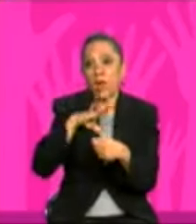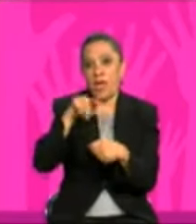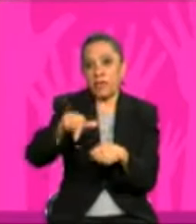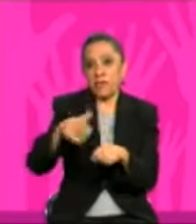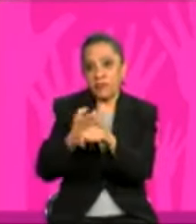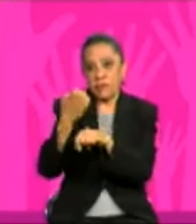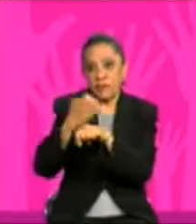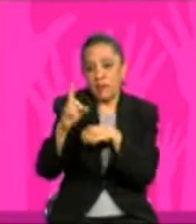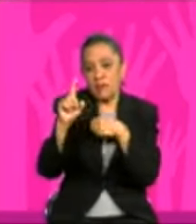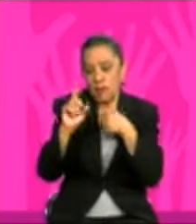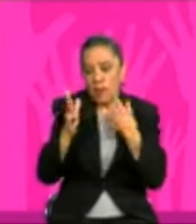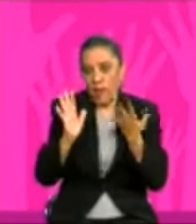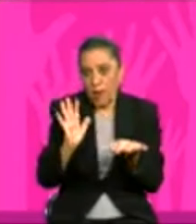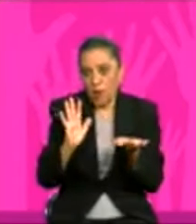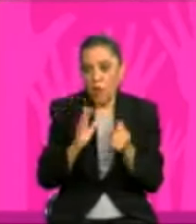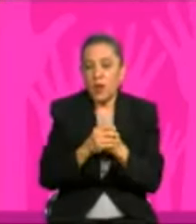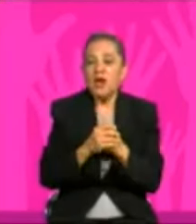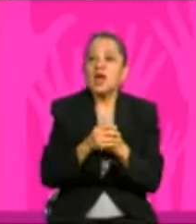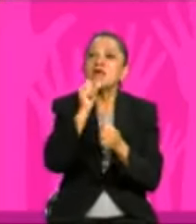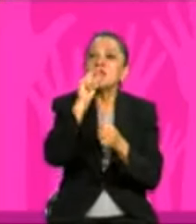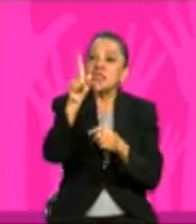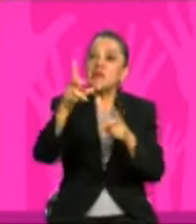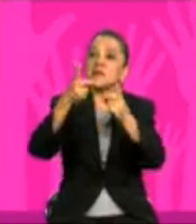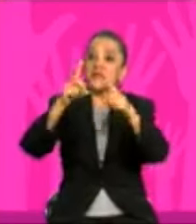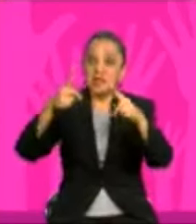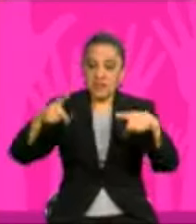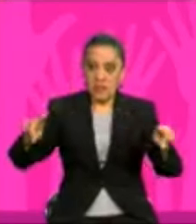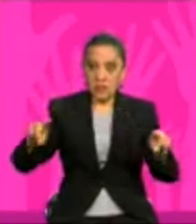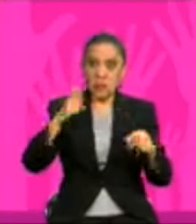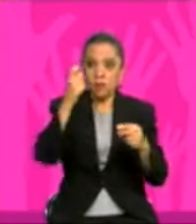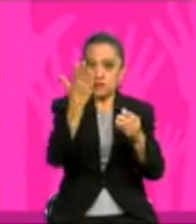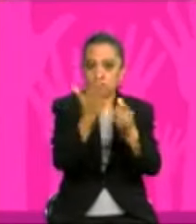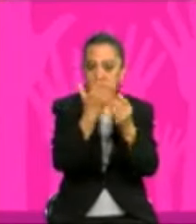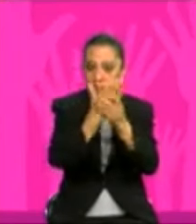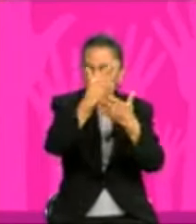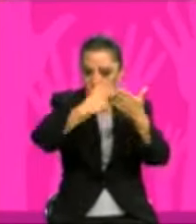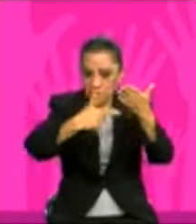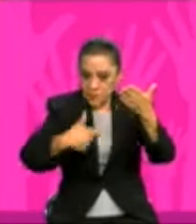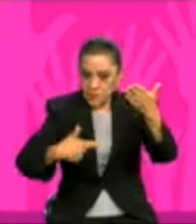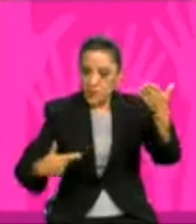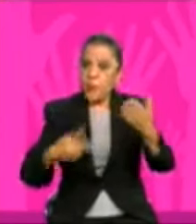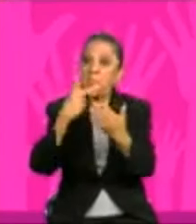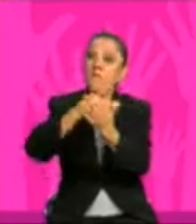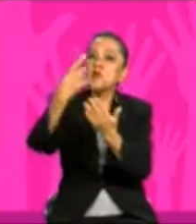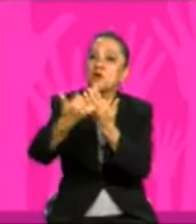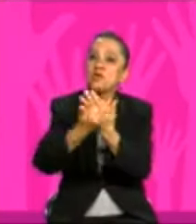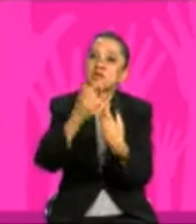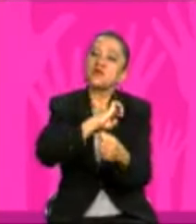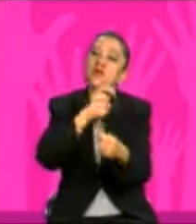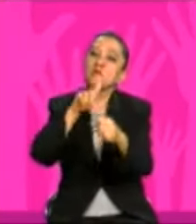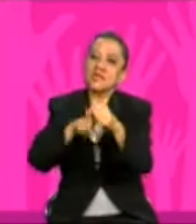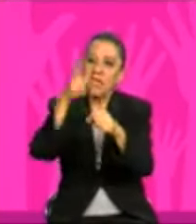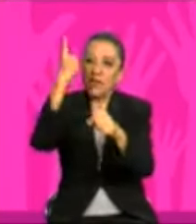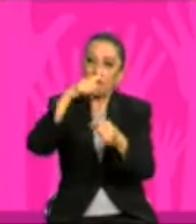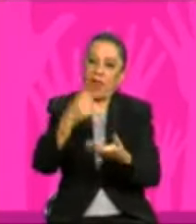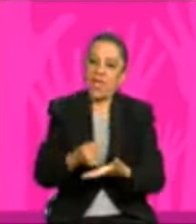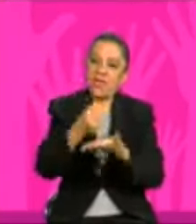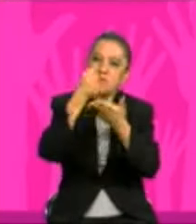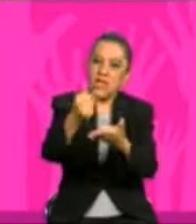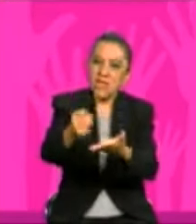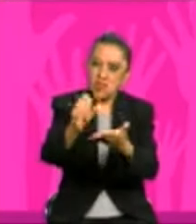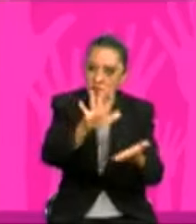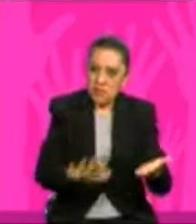estado. También estamos desarrollando un portafolio de proyectos especiales de inversión pública que vamos